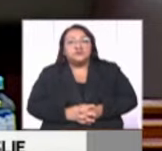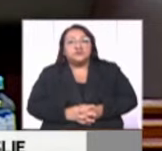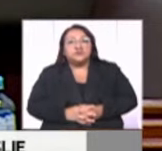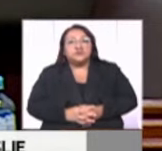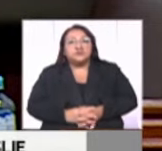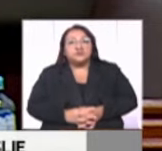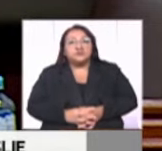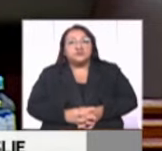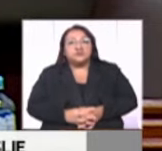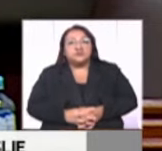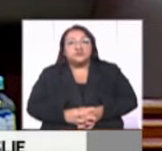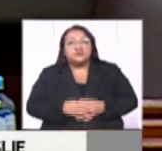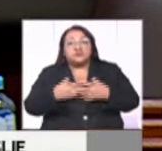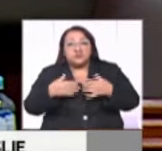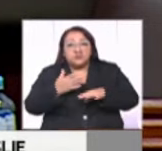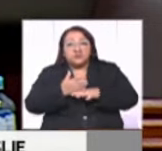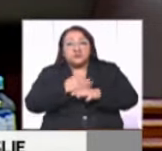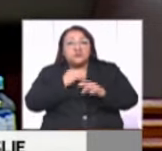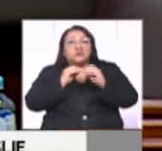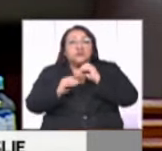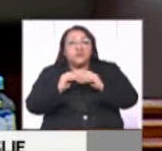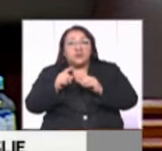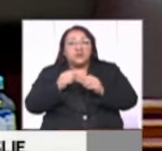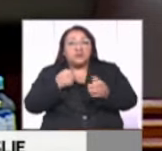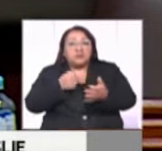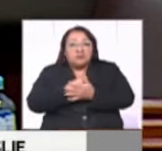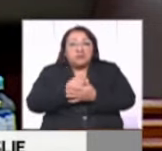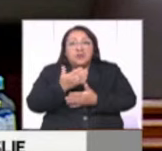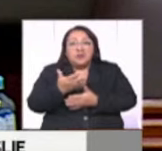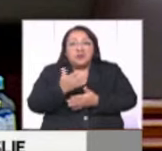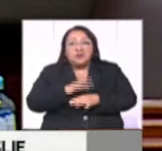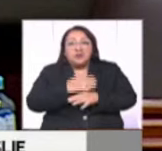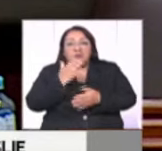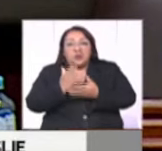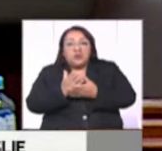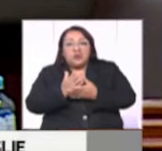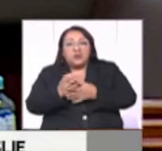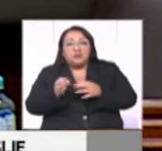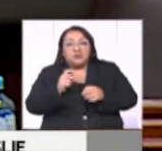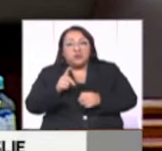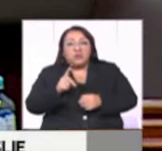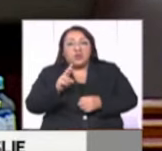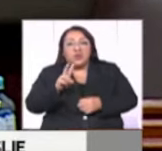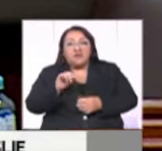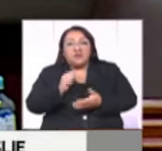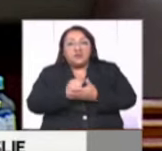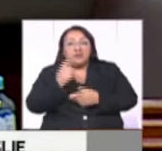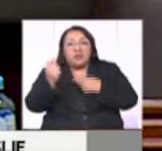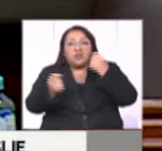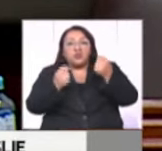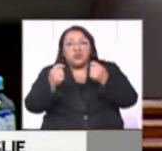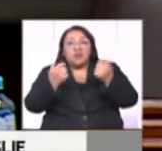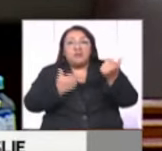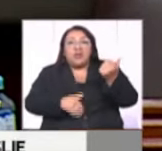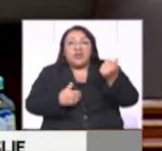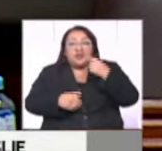ha corregido este impedimento que señalaba una visa para los turistas mexicanos